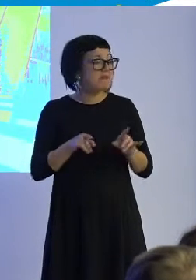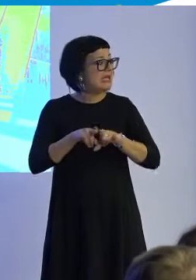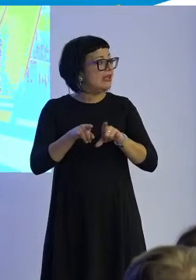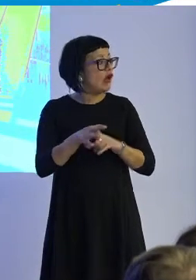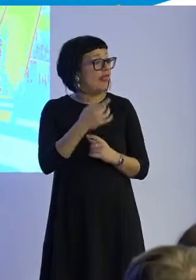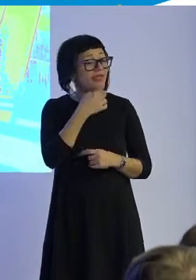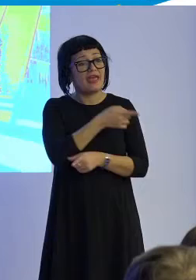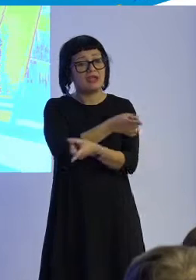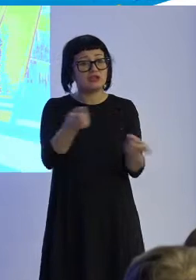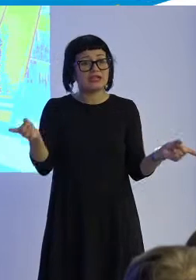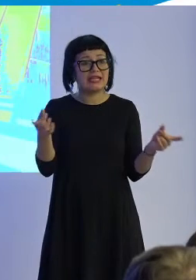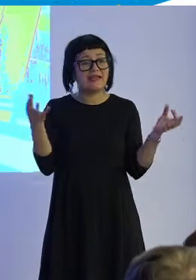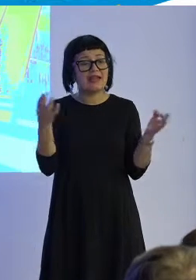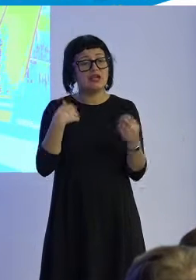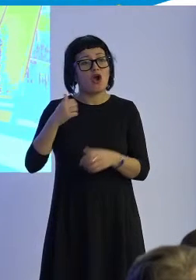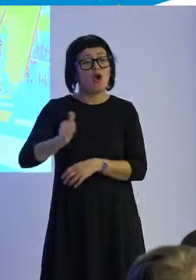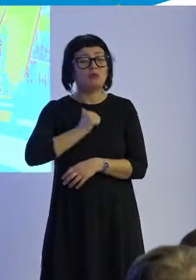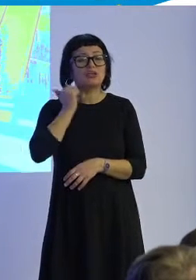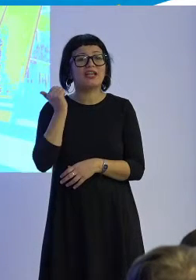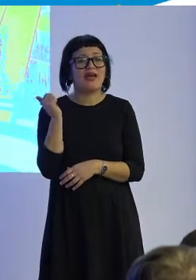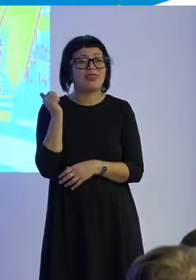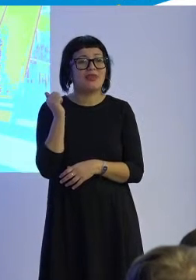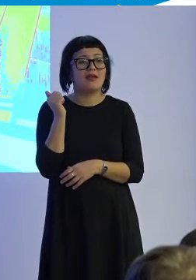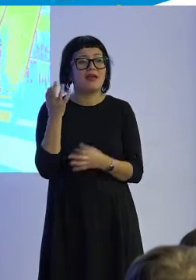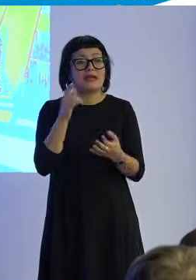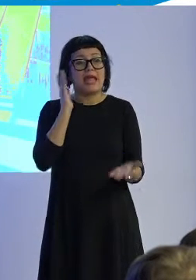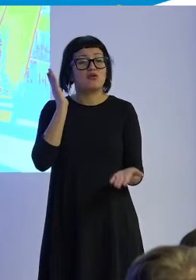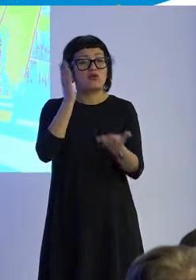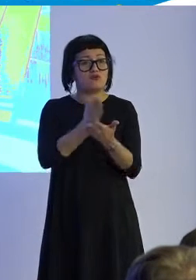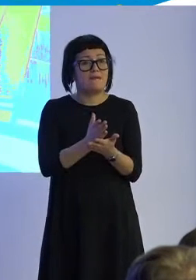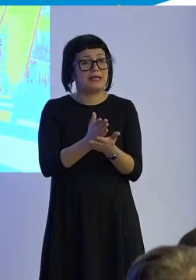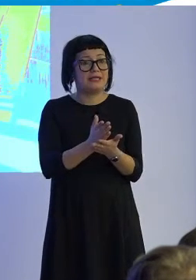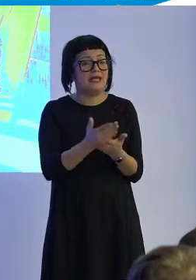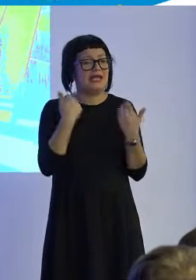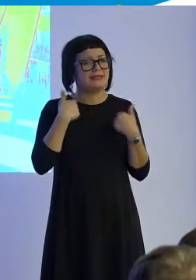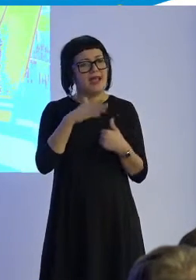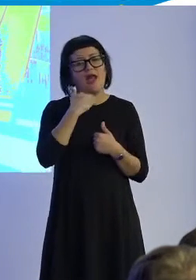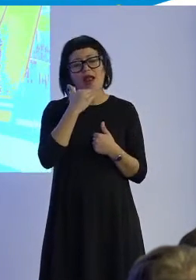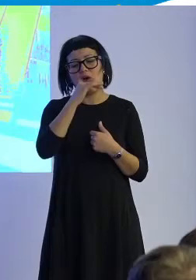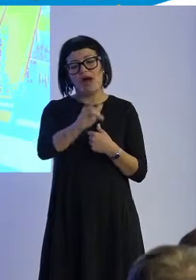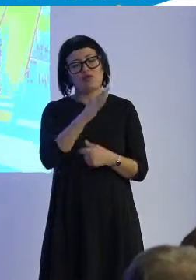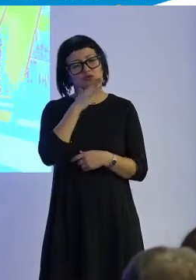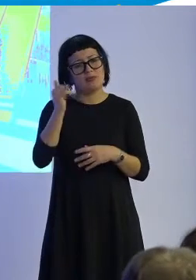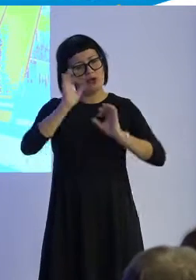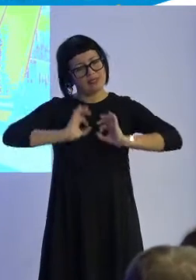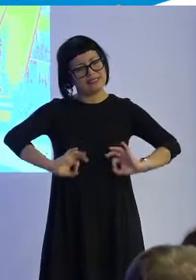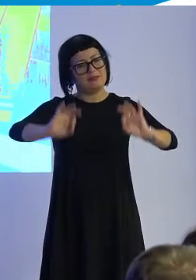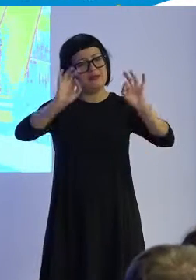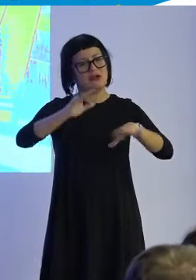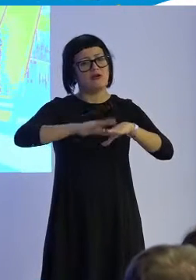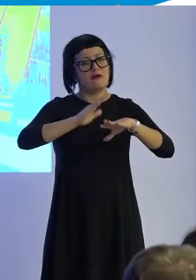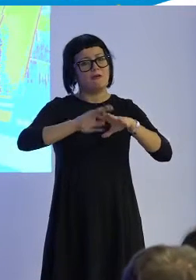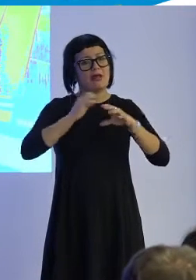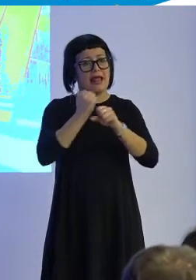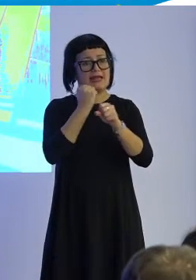decía, de que tenemos la oportunidad de que en la parte de Industria 4.0 ya hay un dominio específico para poner al